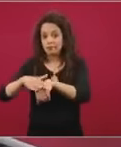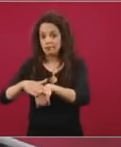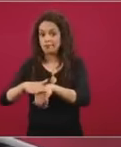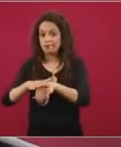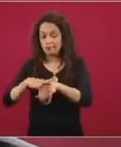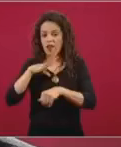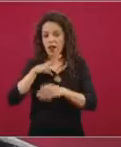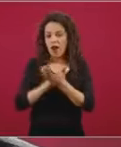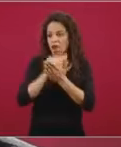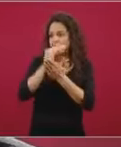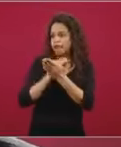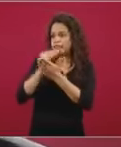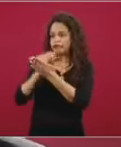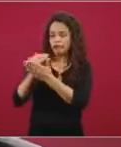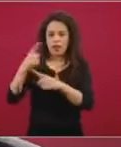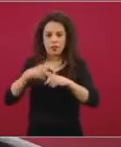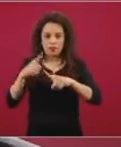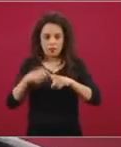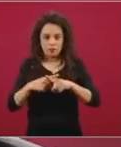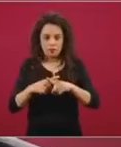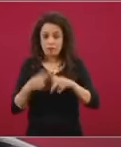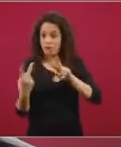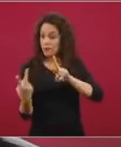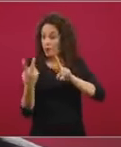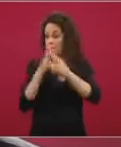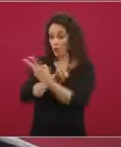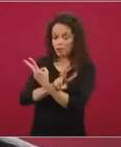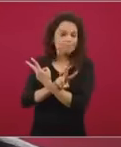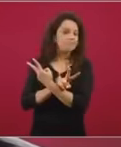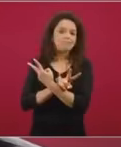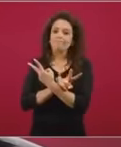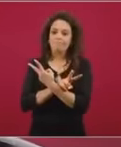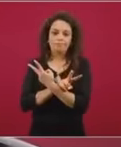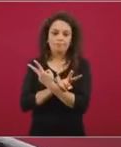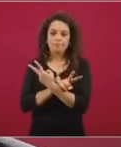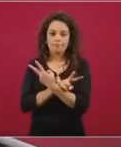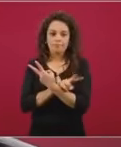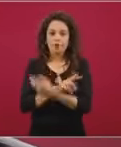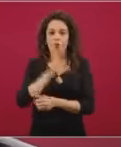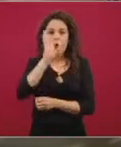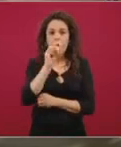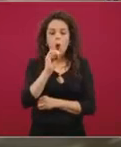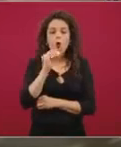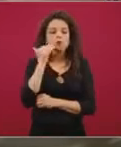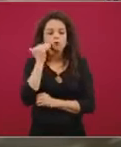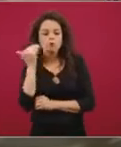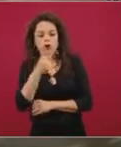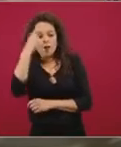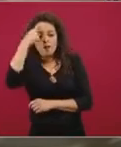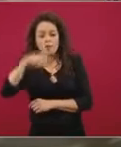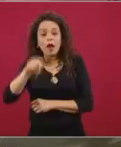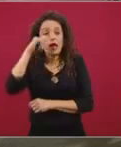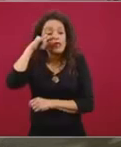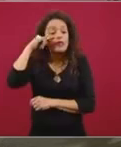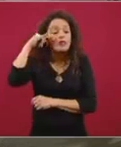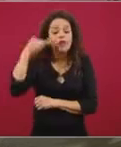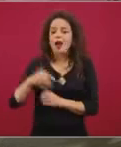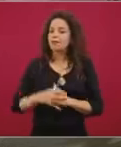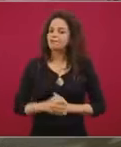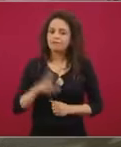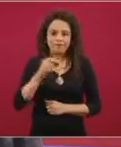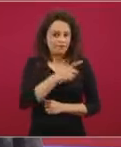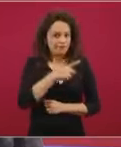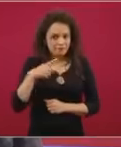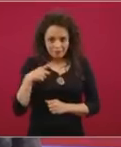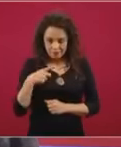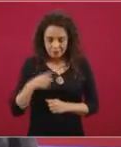es aceptable que lo volteen o que lo pongan de ladito para que no se vea la etiqueta. Y en